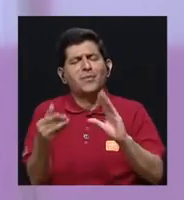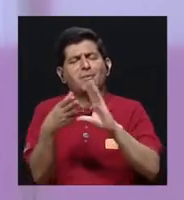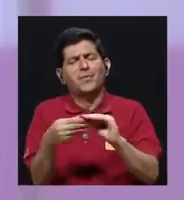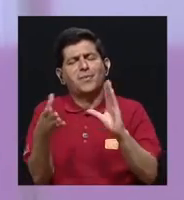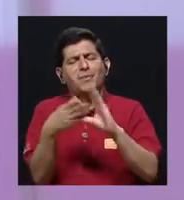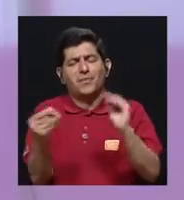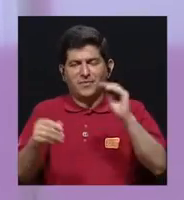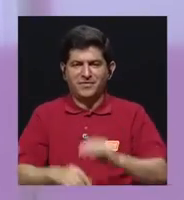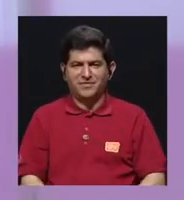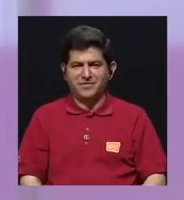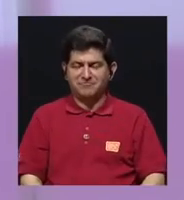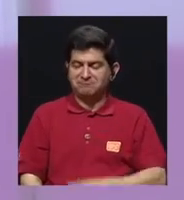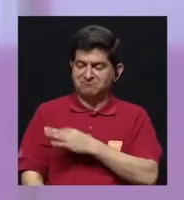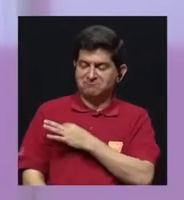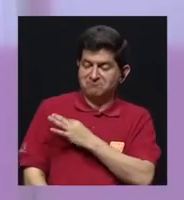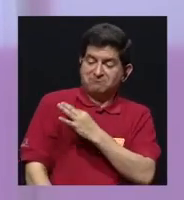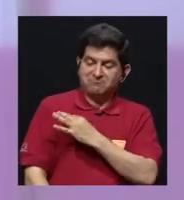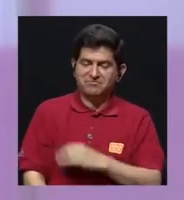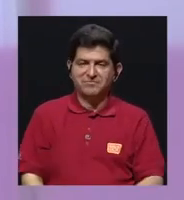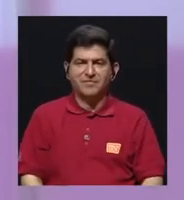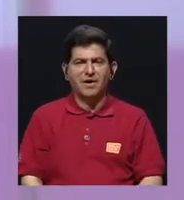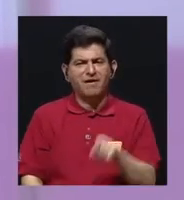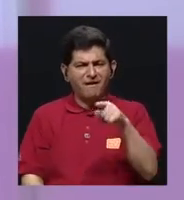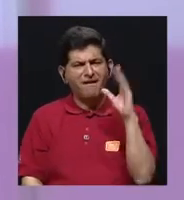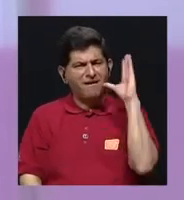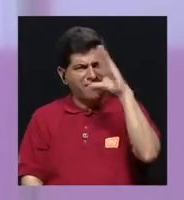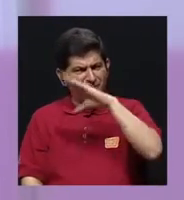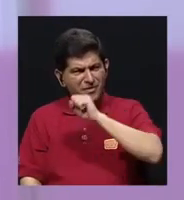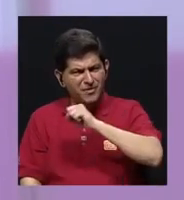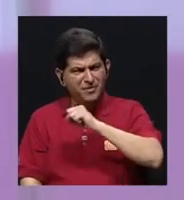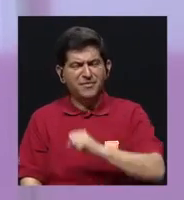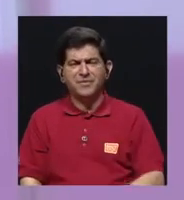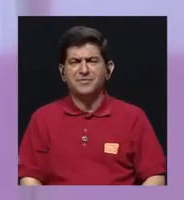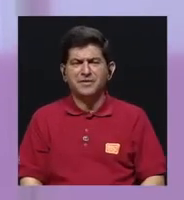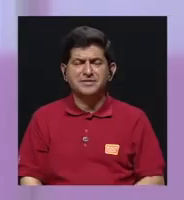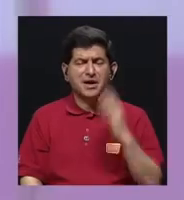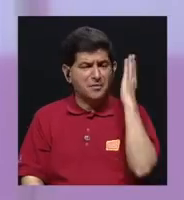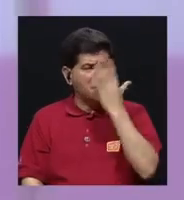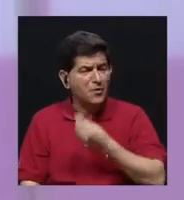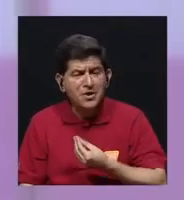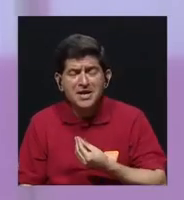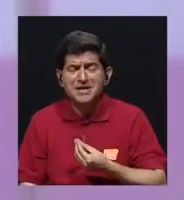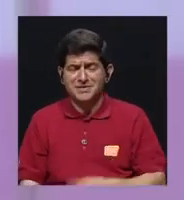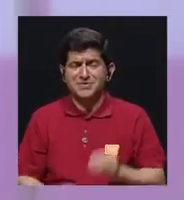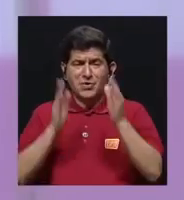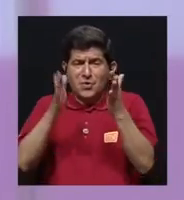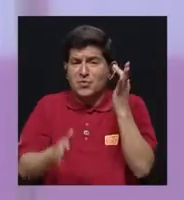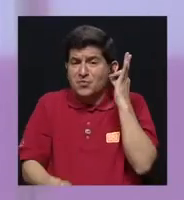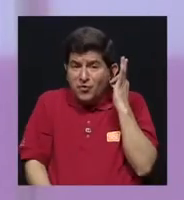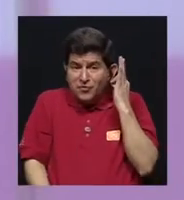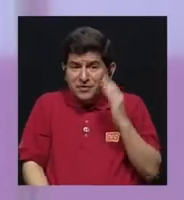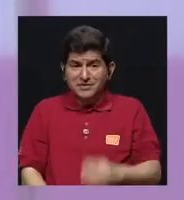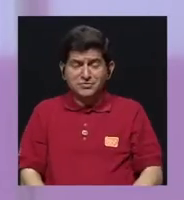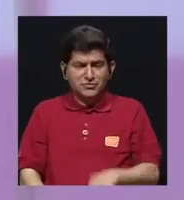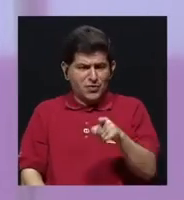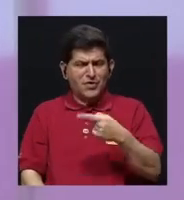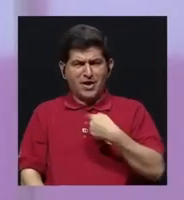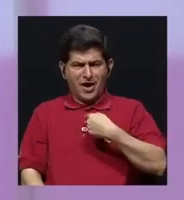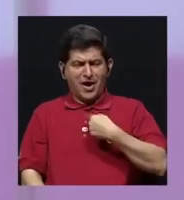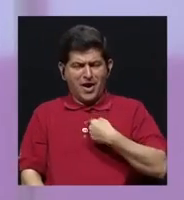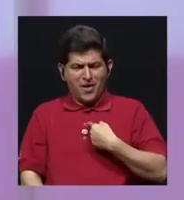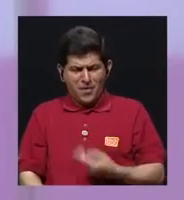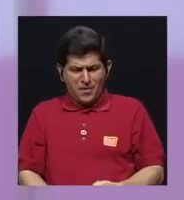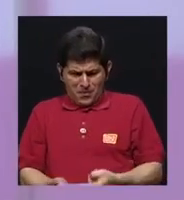cuentacuentos. Entonces ya me invitó y me dijo que era muy bonito porque la profesora que llegaba le daba mucho estima a